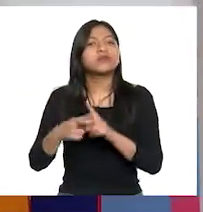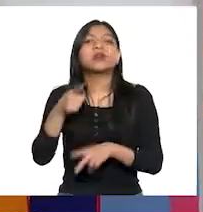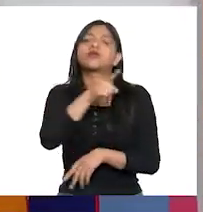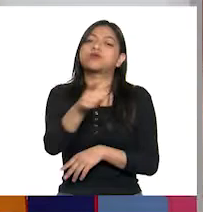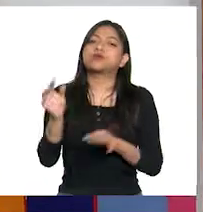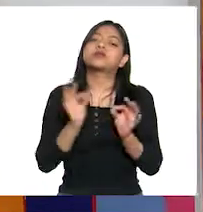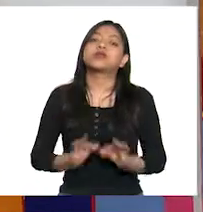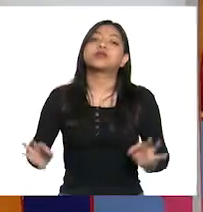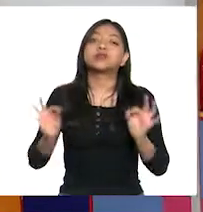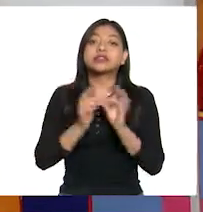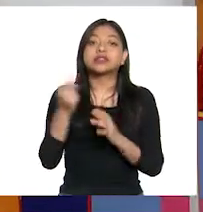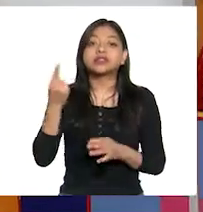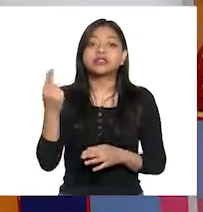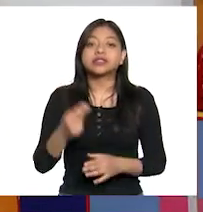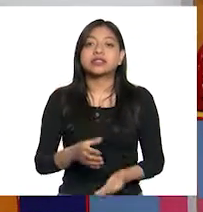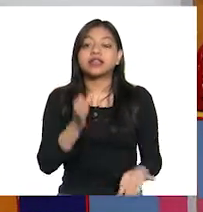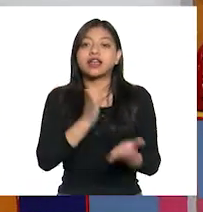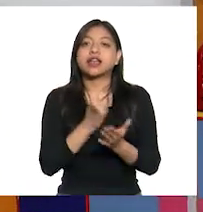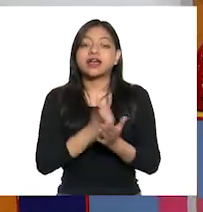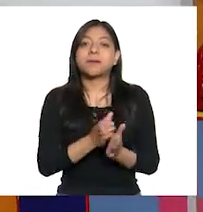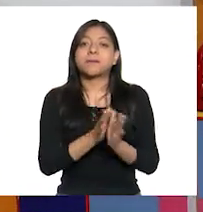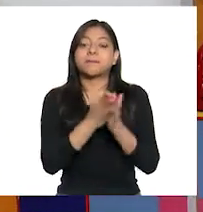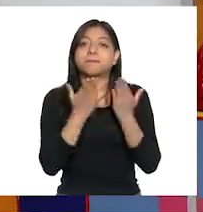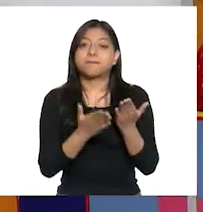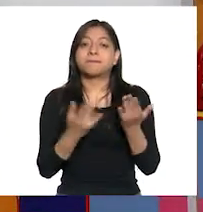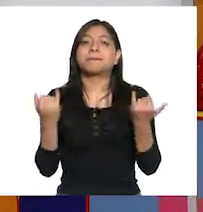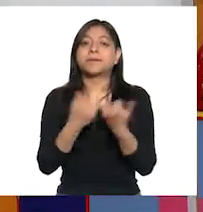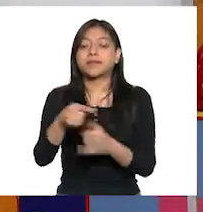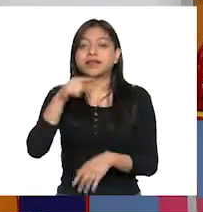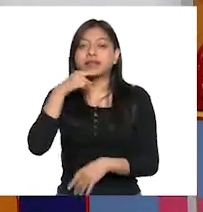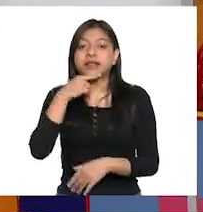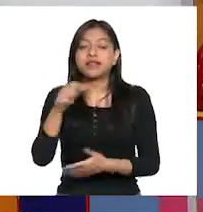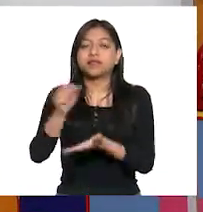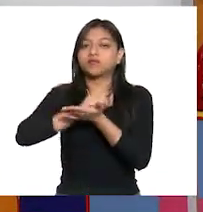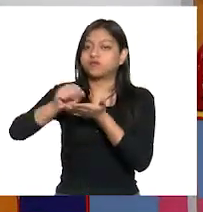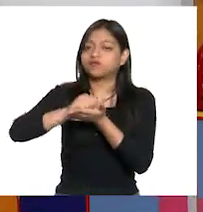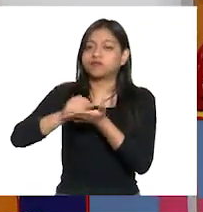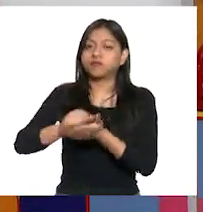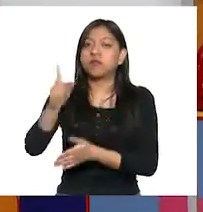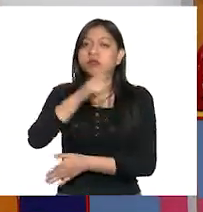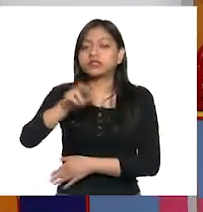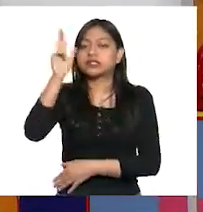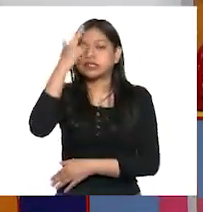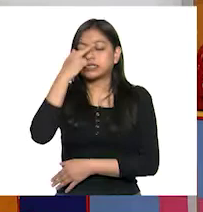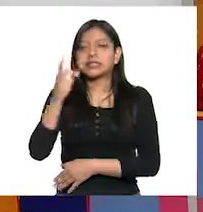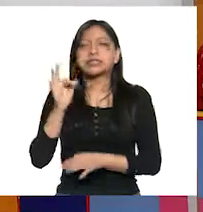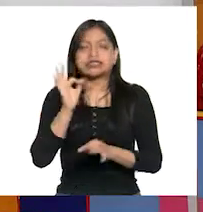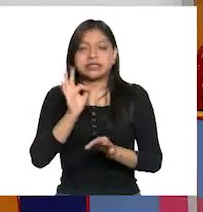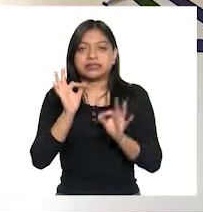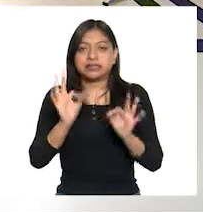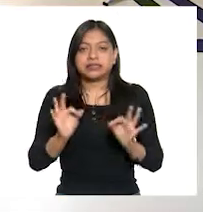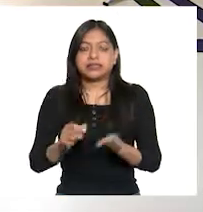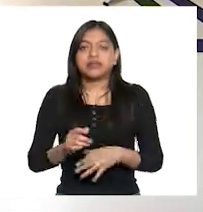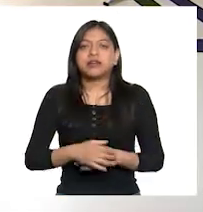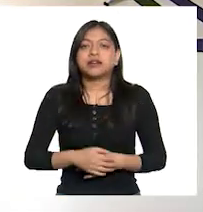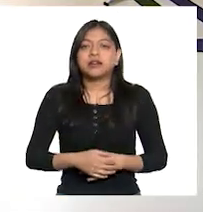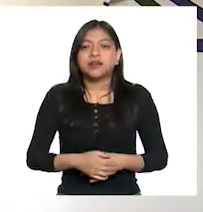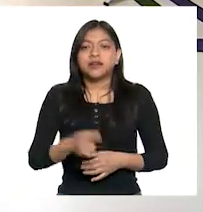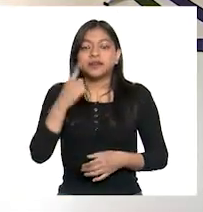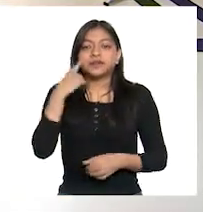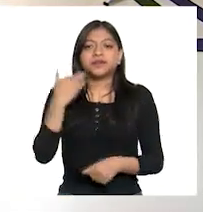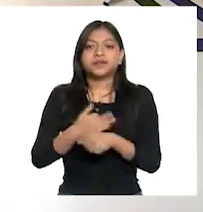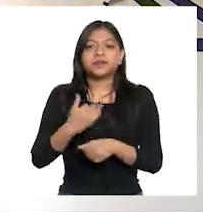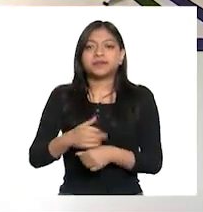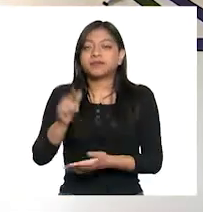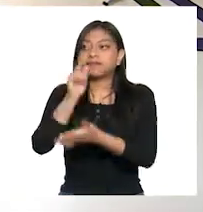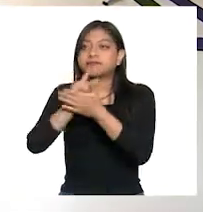tengan en la mano su cuaderno de matemáticas, un lápiz, una goma y recuerden mucha limpieza. Y hablando de limpieza, entonces nosotros vamos a tener